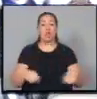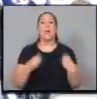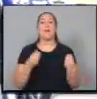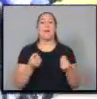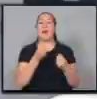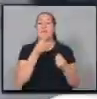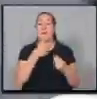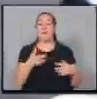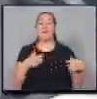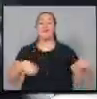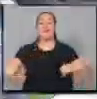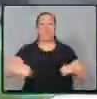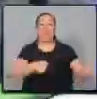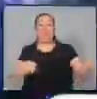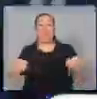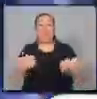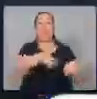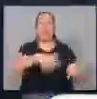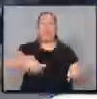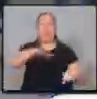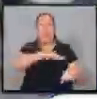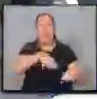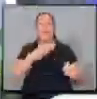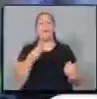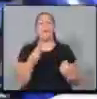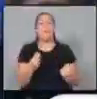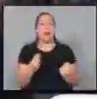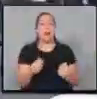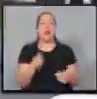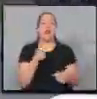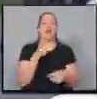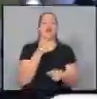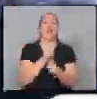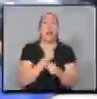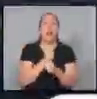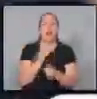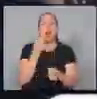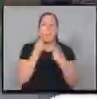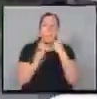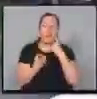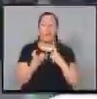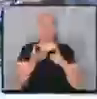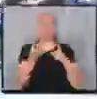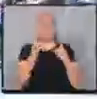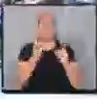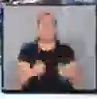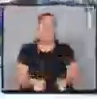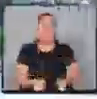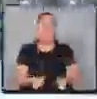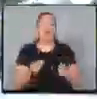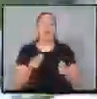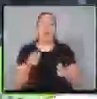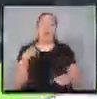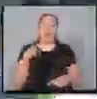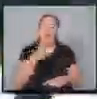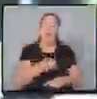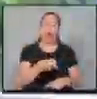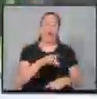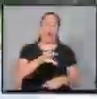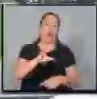el despliegue en distintos lugares para realizar justamente las tareas de prevención y fundamentalmente combatir el